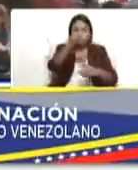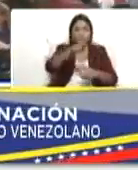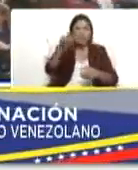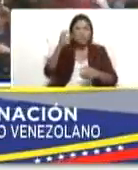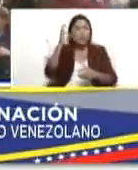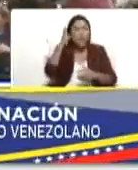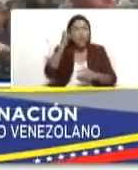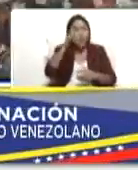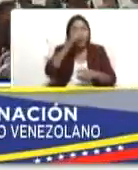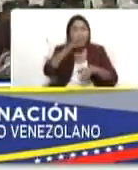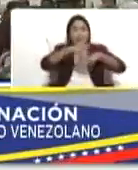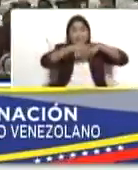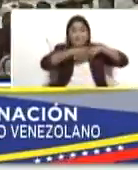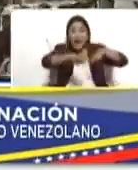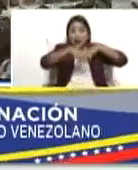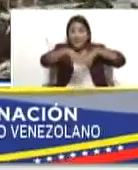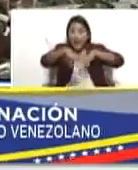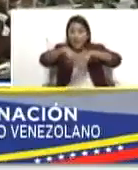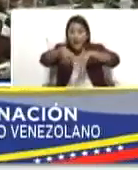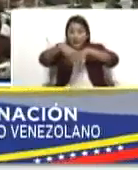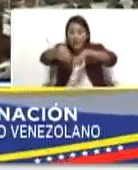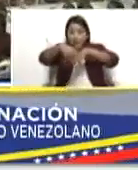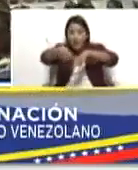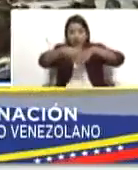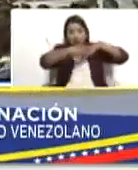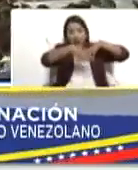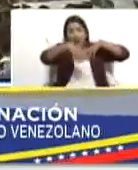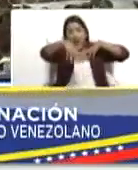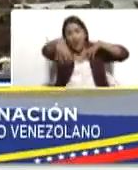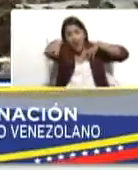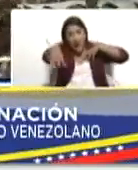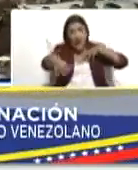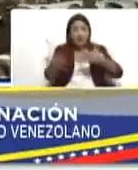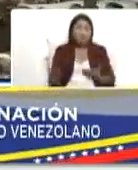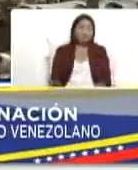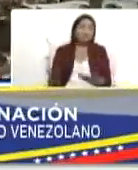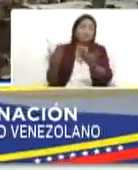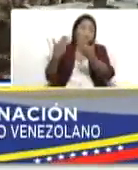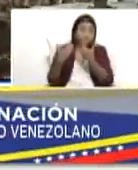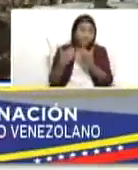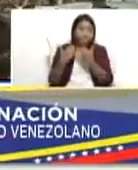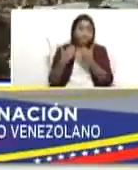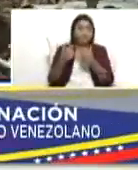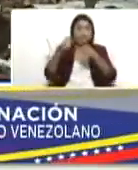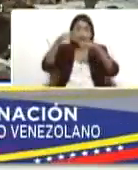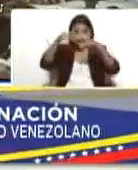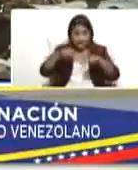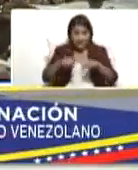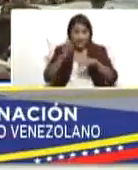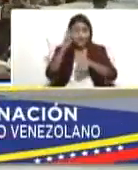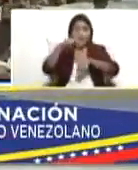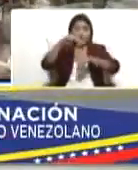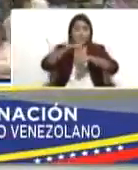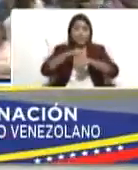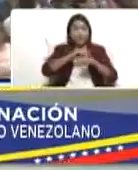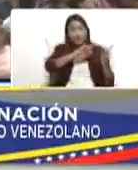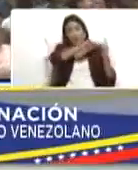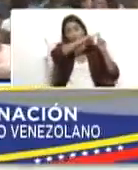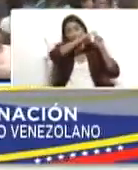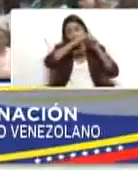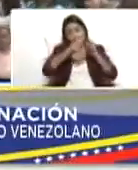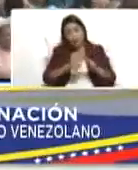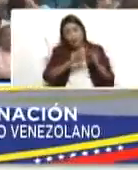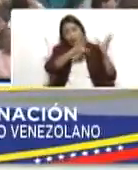mujeres que se han lanzado a las calles de Caracas hoy a respaldar esta presentación de mia y cuenta